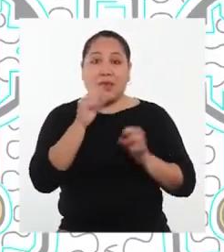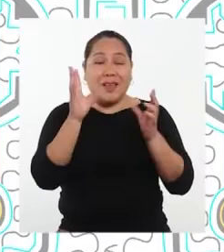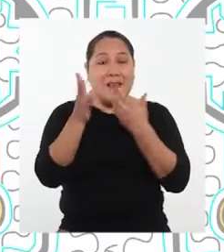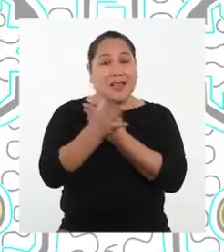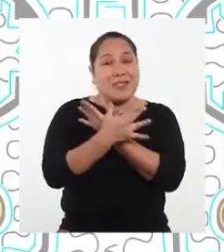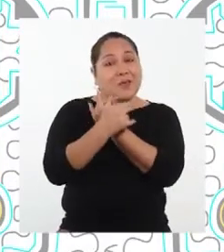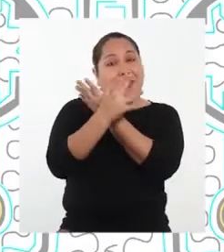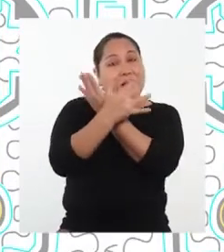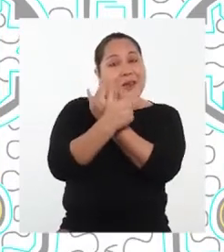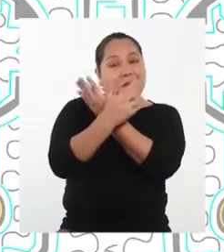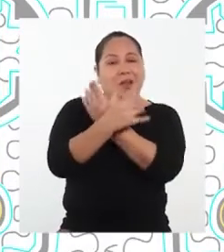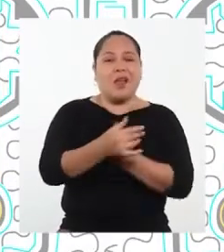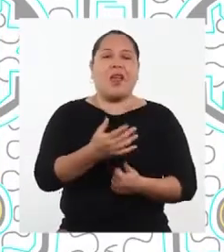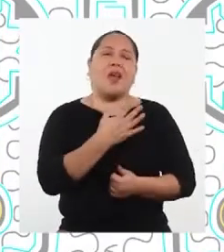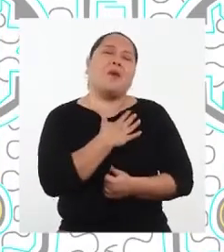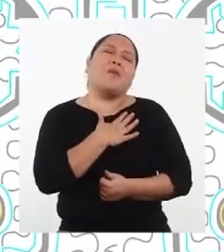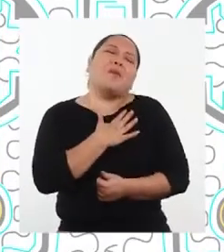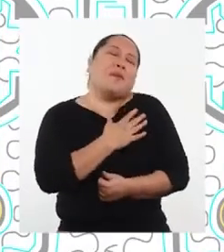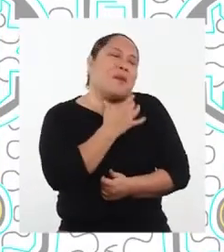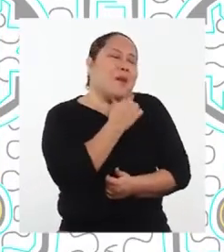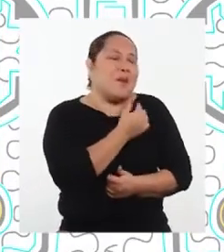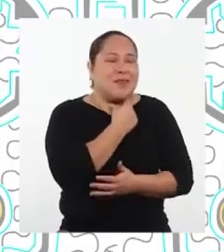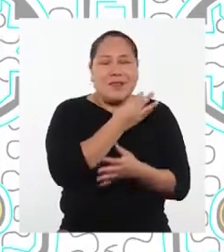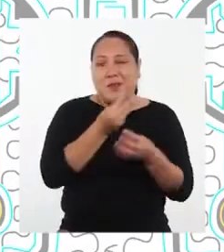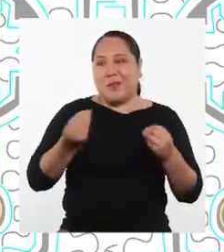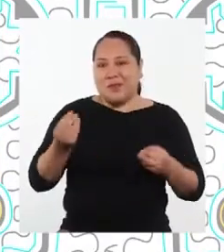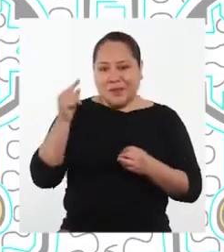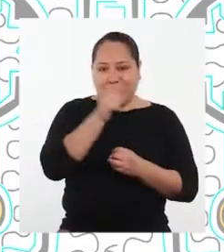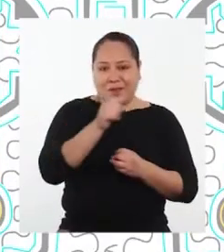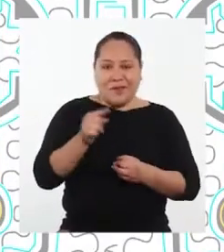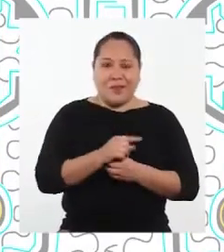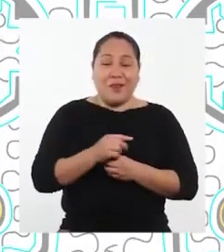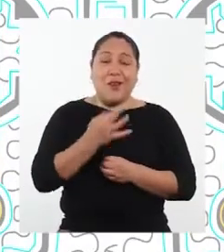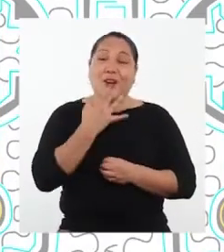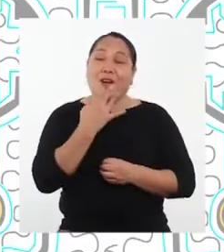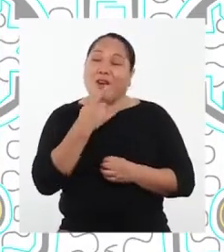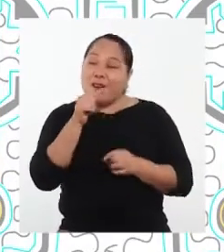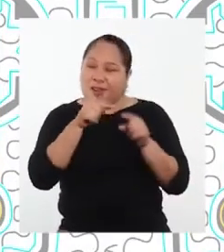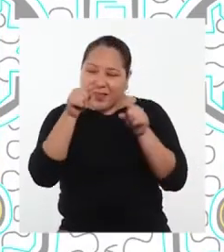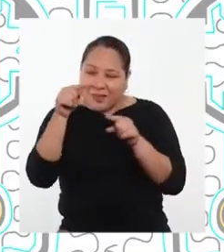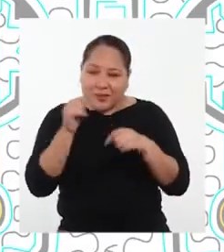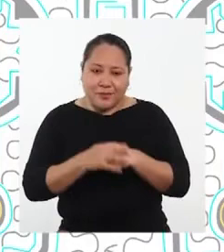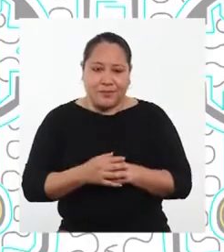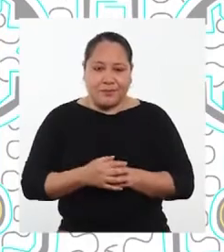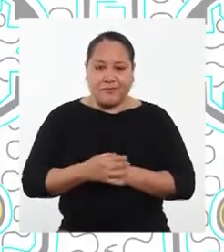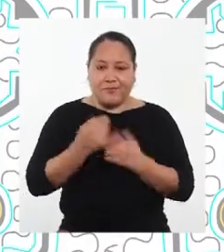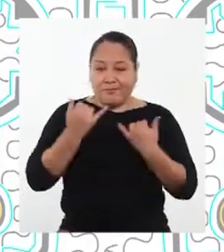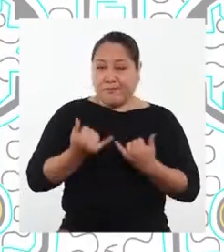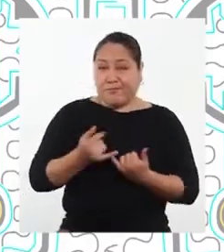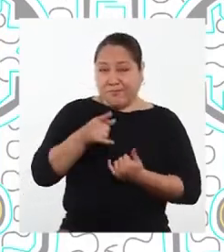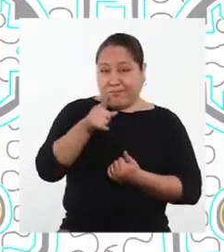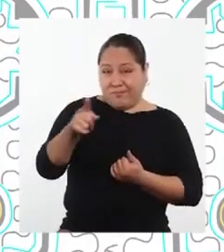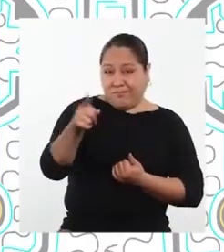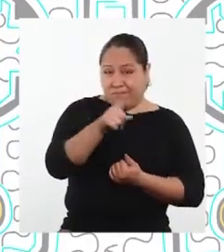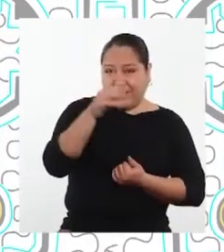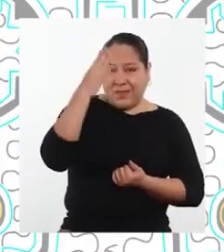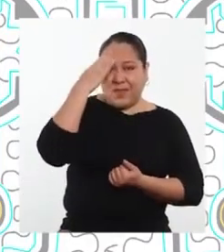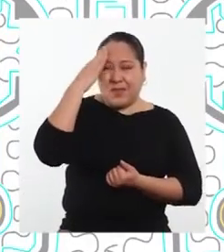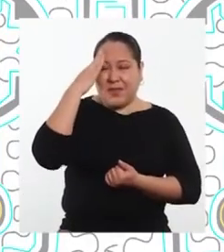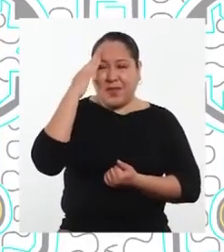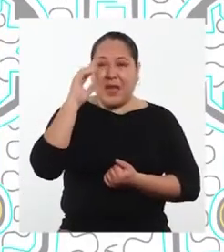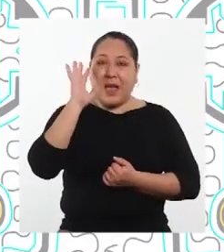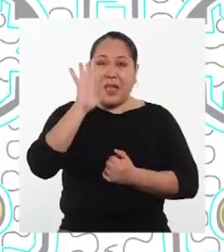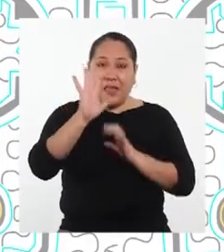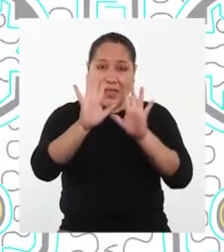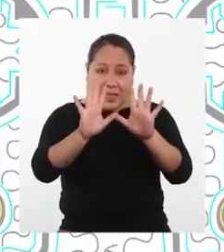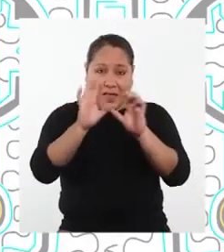ustedes les gustan las mariposas? A mí me gustan un montón, son bastante coloridas. Ahora, ¿sabían